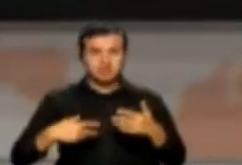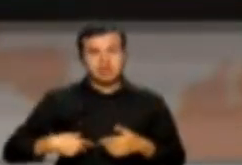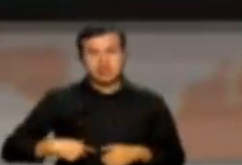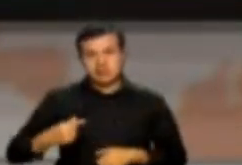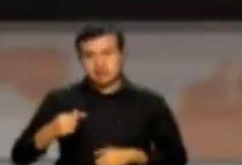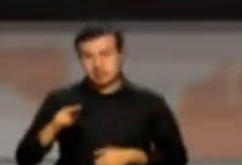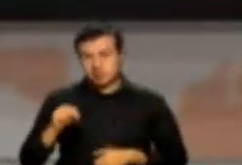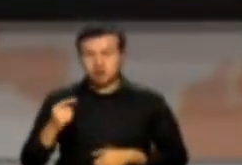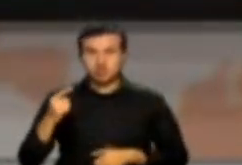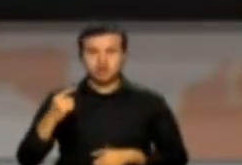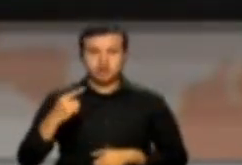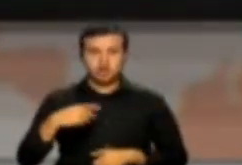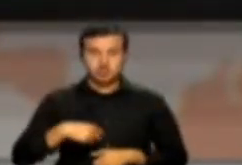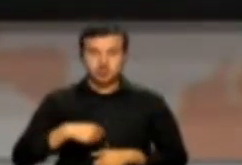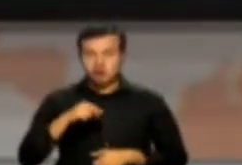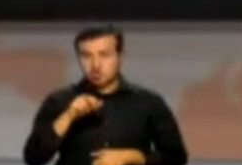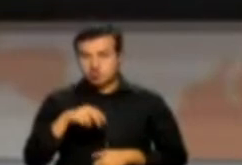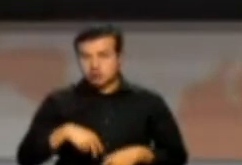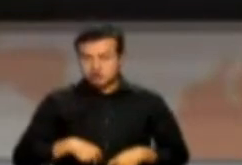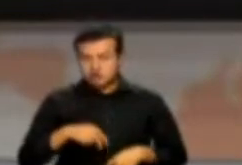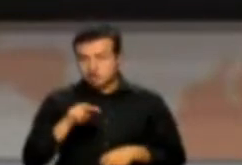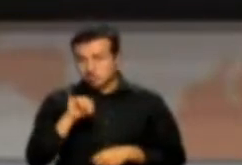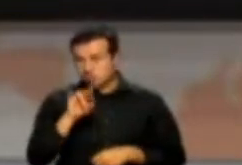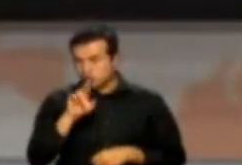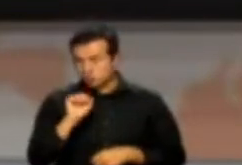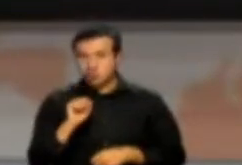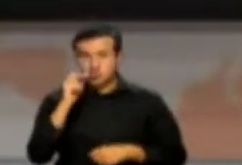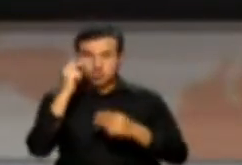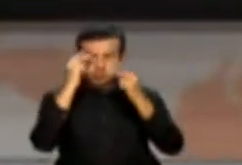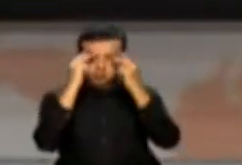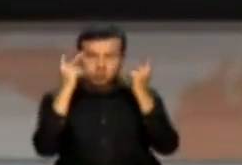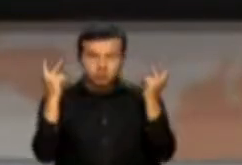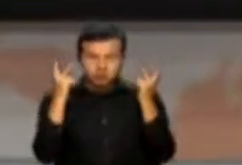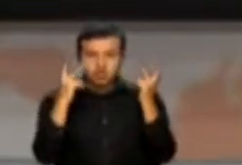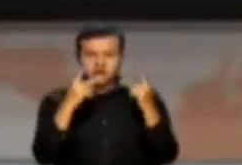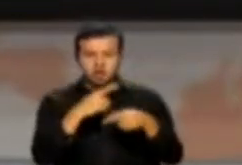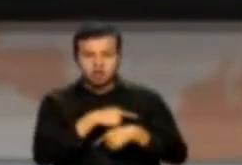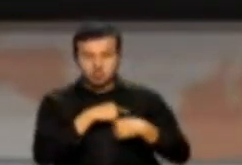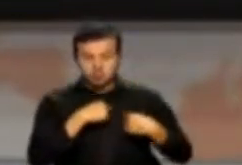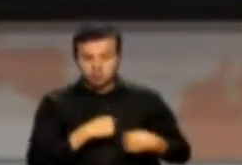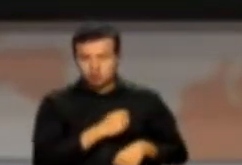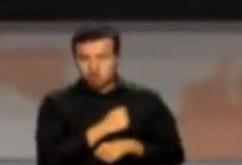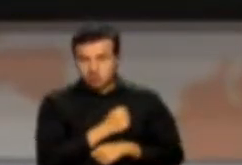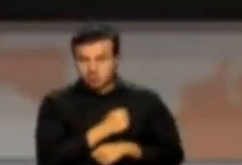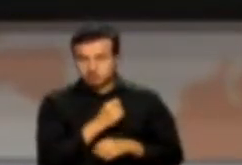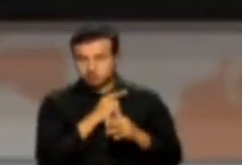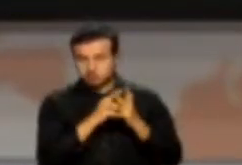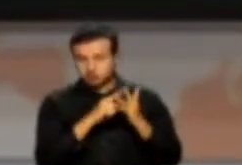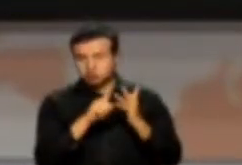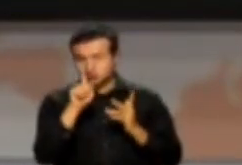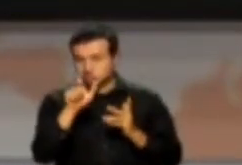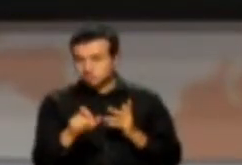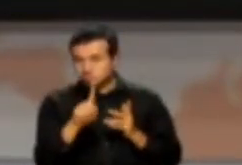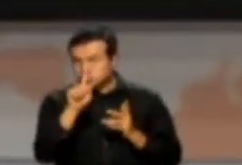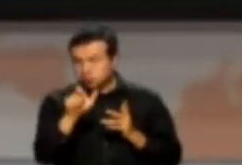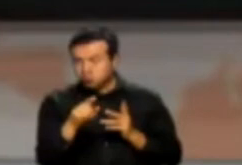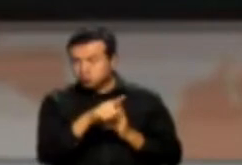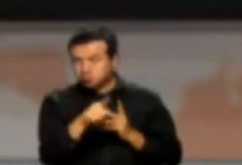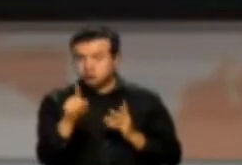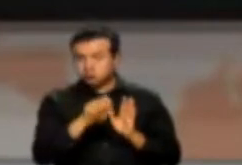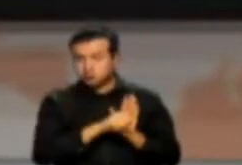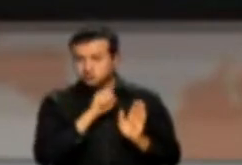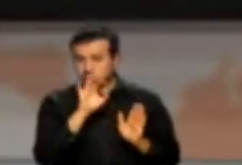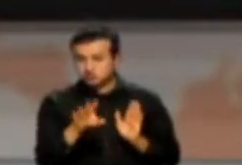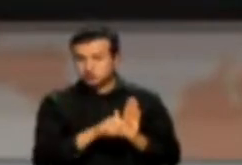riñón pulmones córneas y haremos también cardíaco entonces una persona puede ser donante